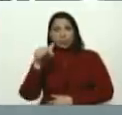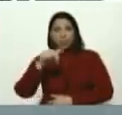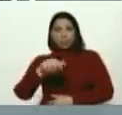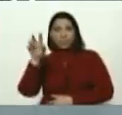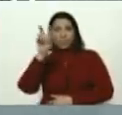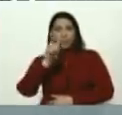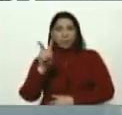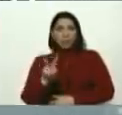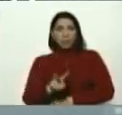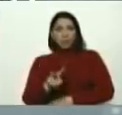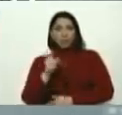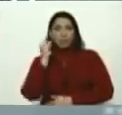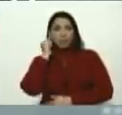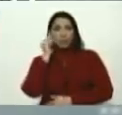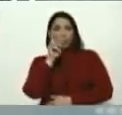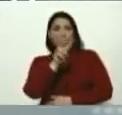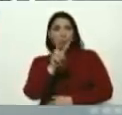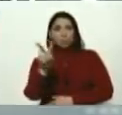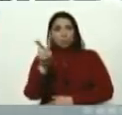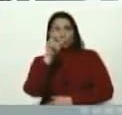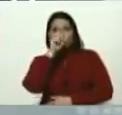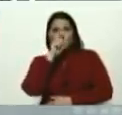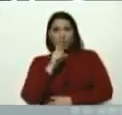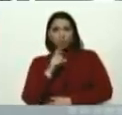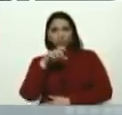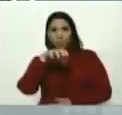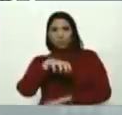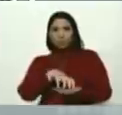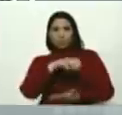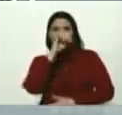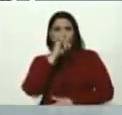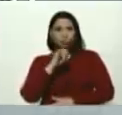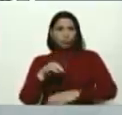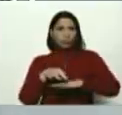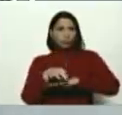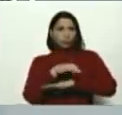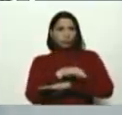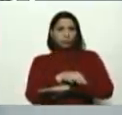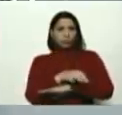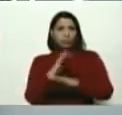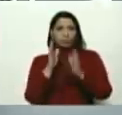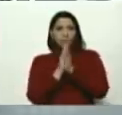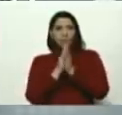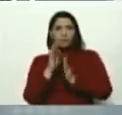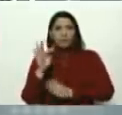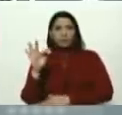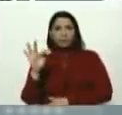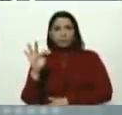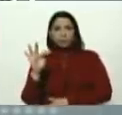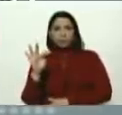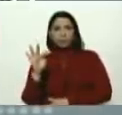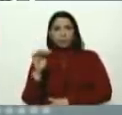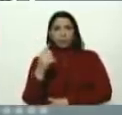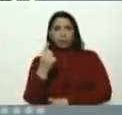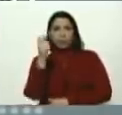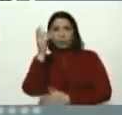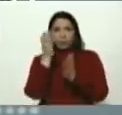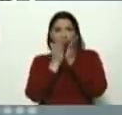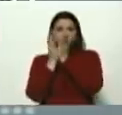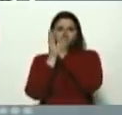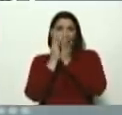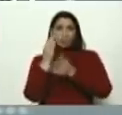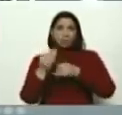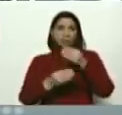Venezuela. Es una mujer de 22 años de edad del estado Zulia, municipio San Francisco. Es una estudiante que estaba